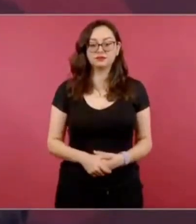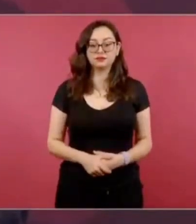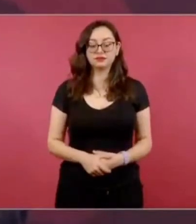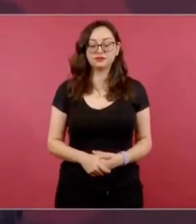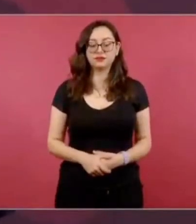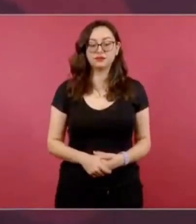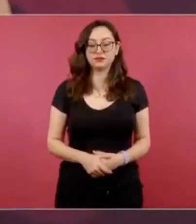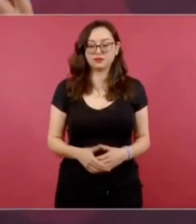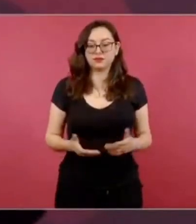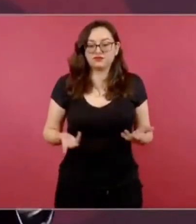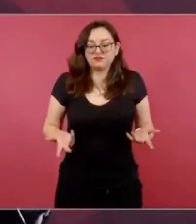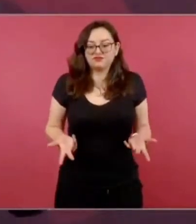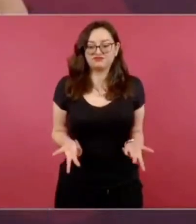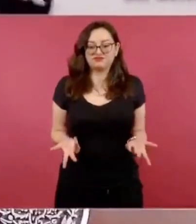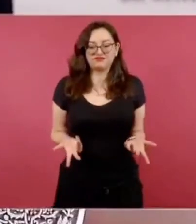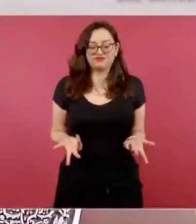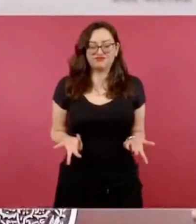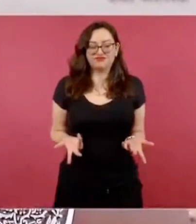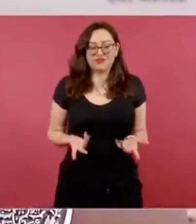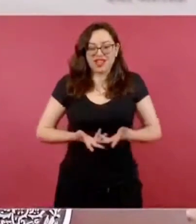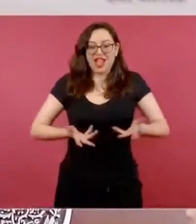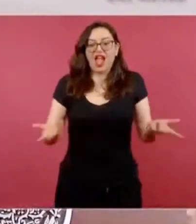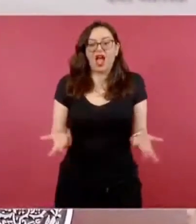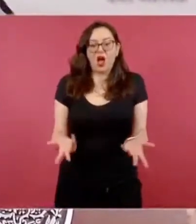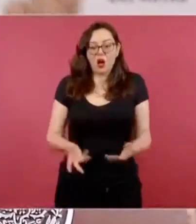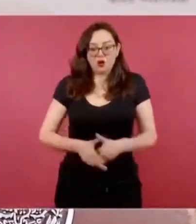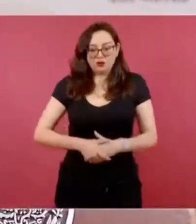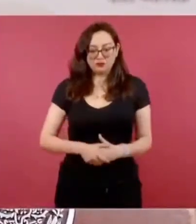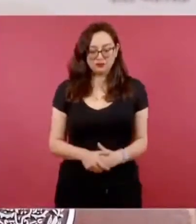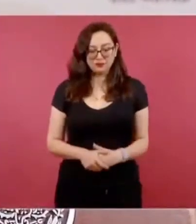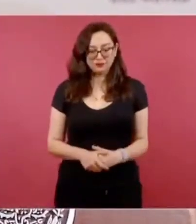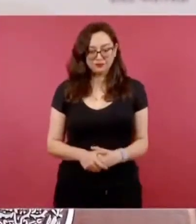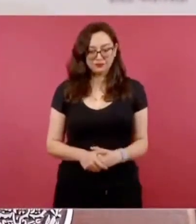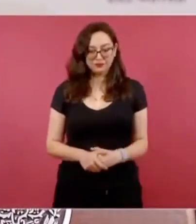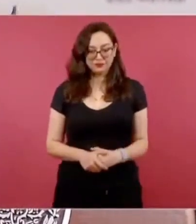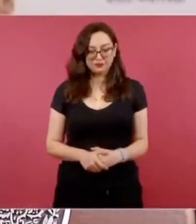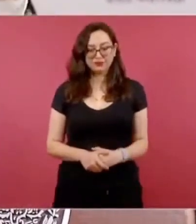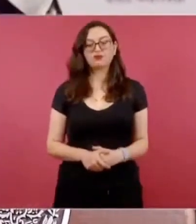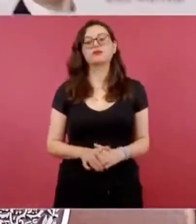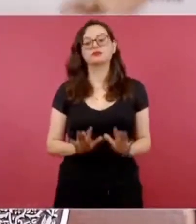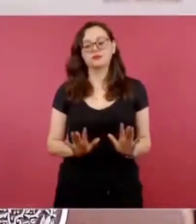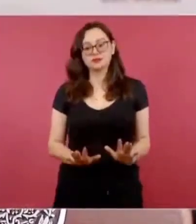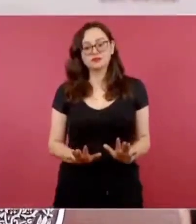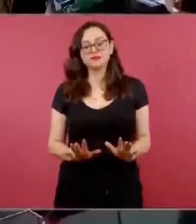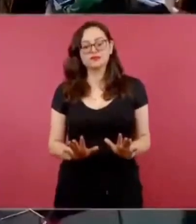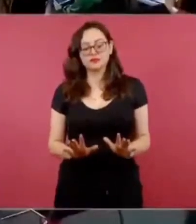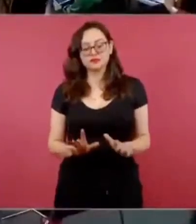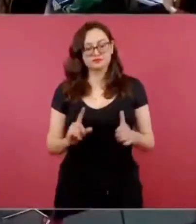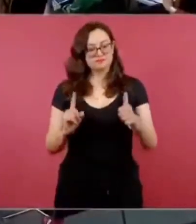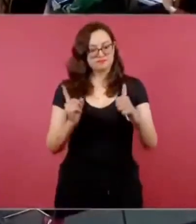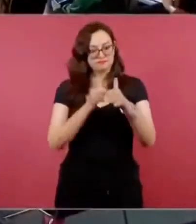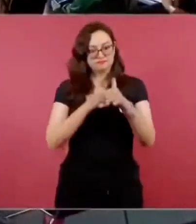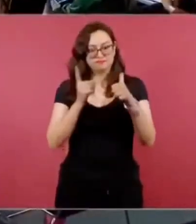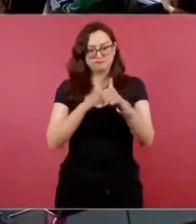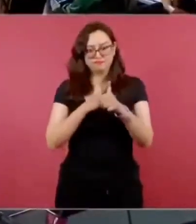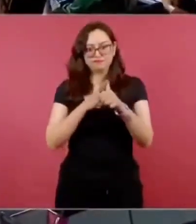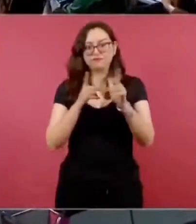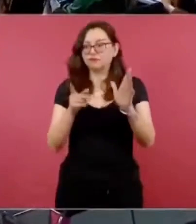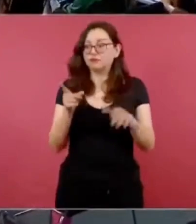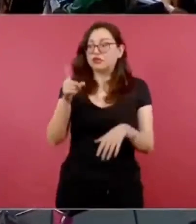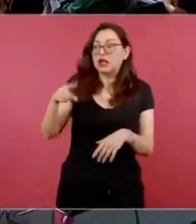Entonces, ¿cómo hacerle? Pues primero vamos a buscar que eso no